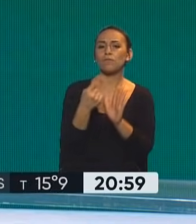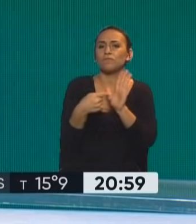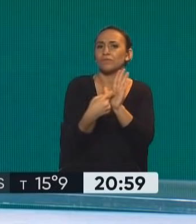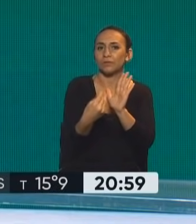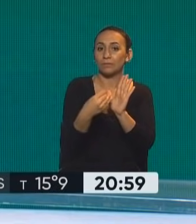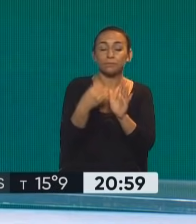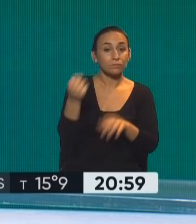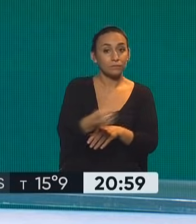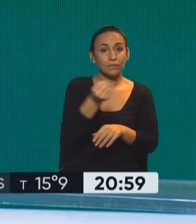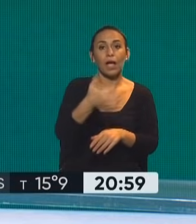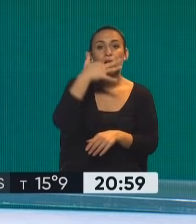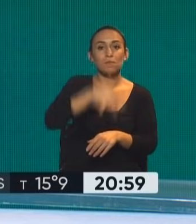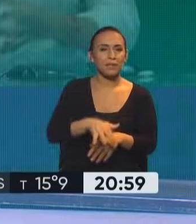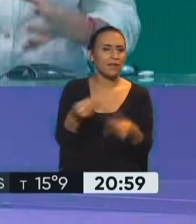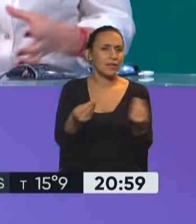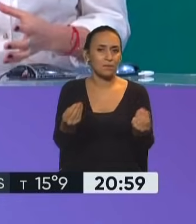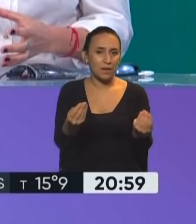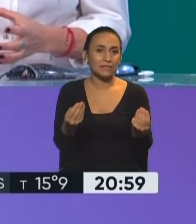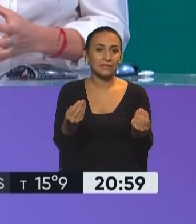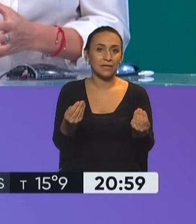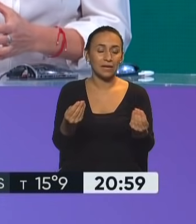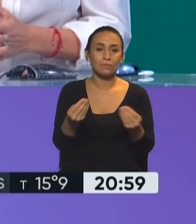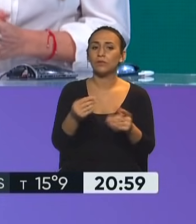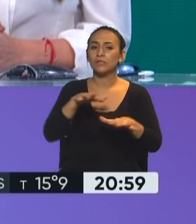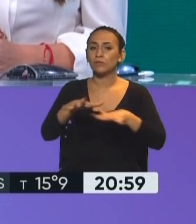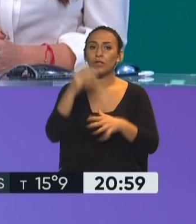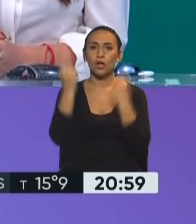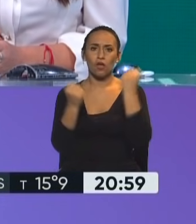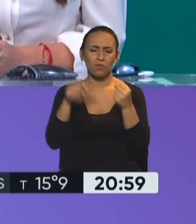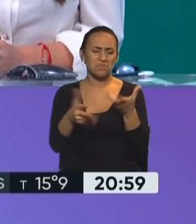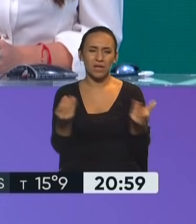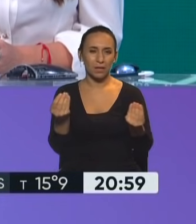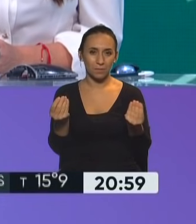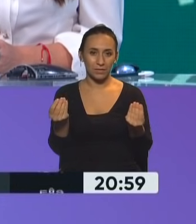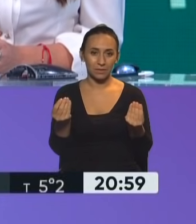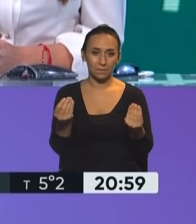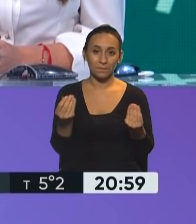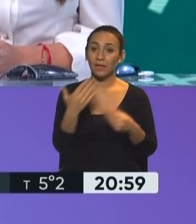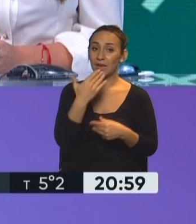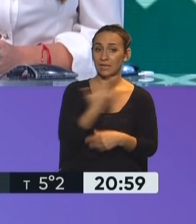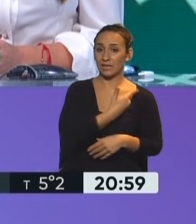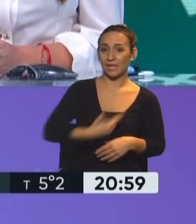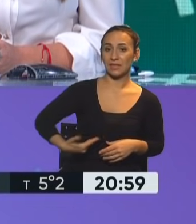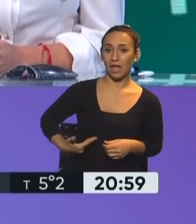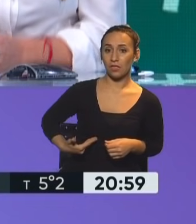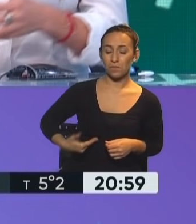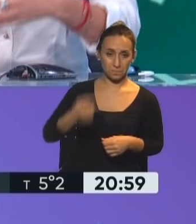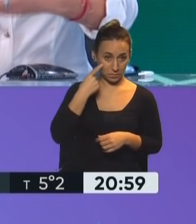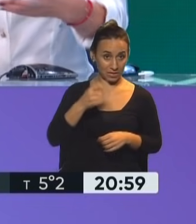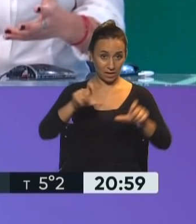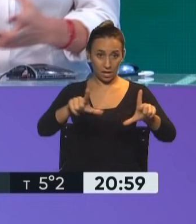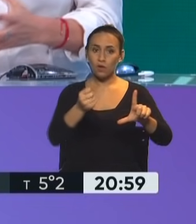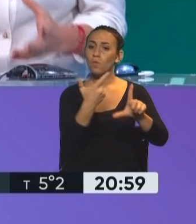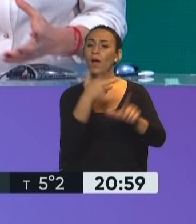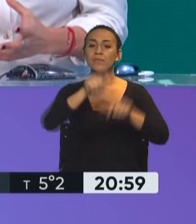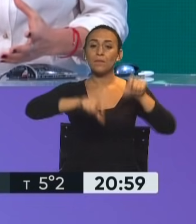es muy importante para entender lo que pasa con la cuestión económica, ¿no? Con ayuda estatal, les decía, miden cuánta gente